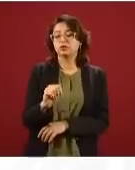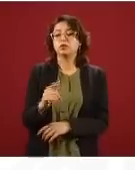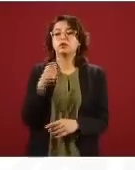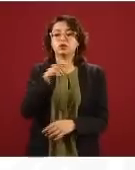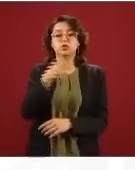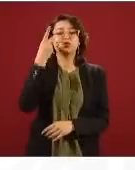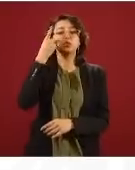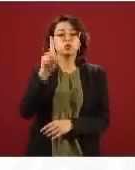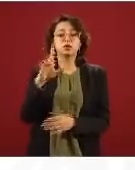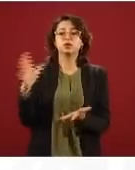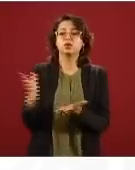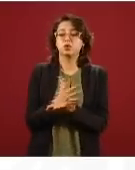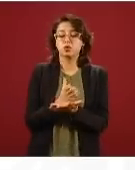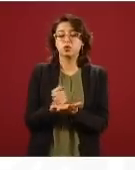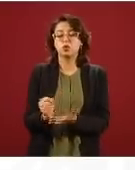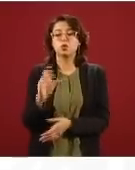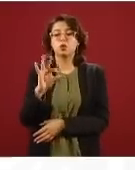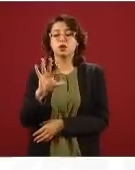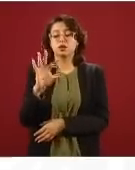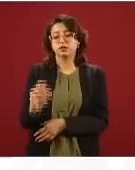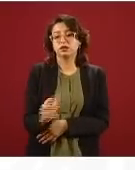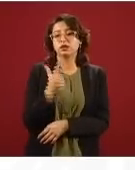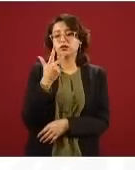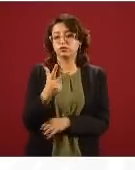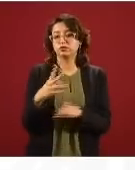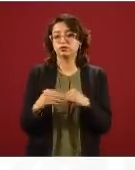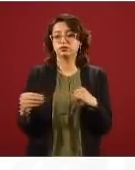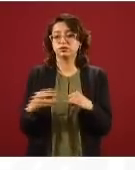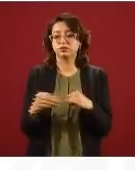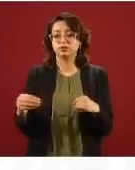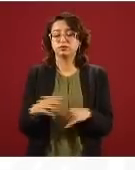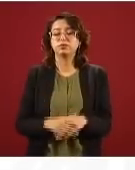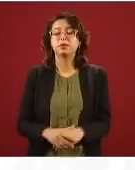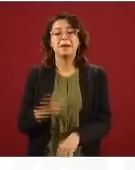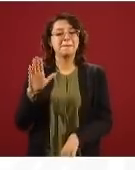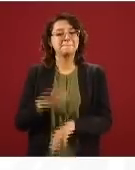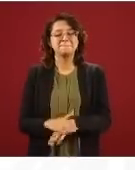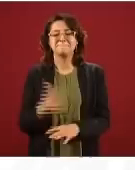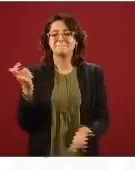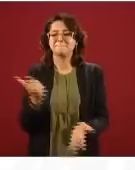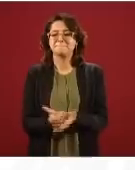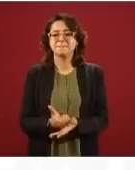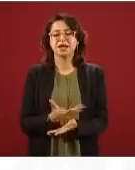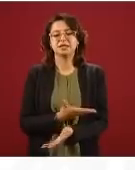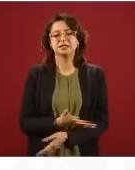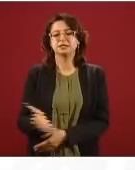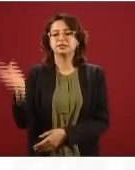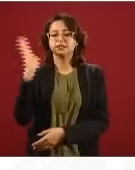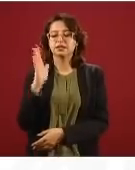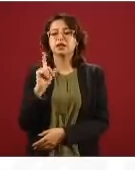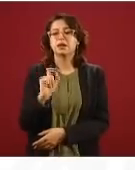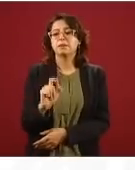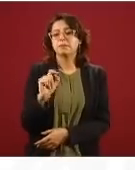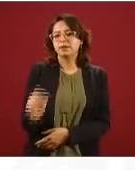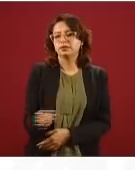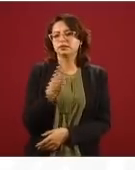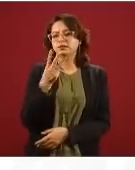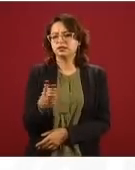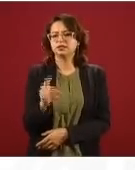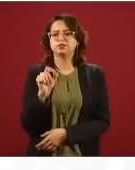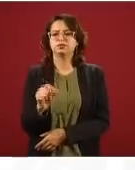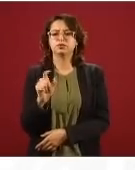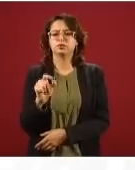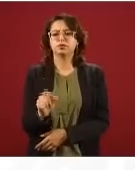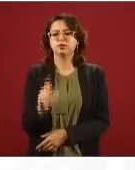margen de 48 centavos. El más alto en Guanajuato, 23 pesos con